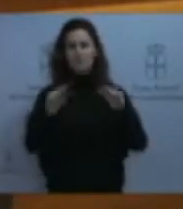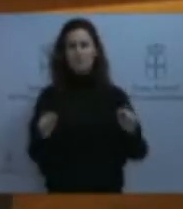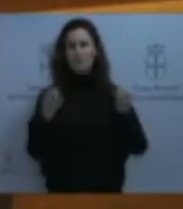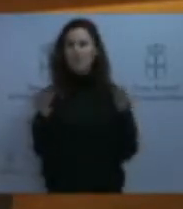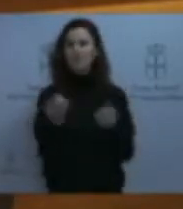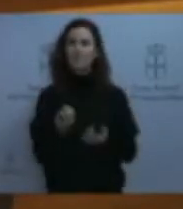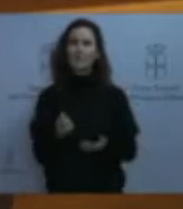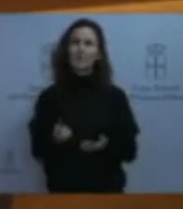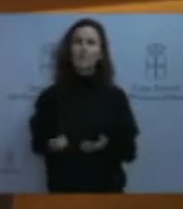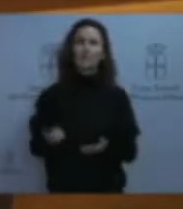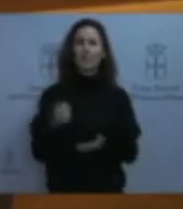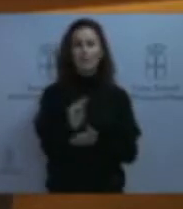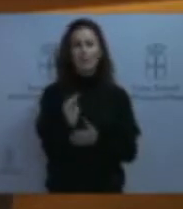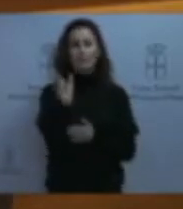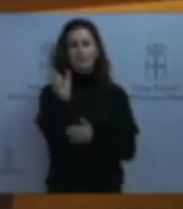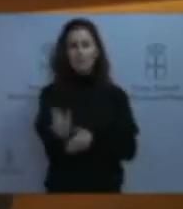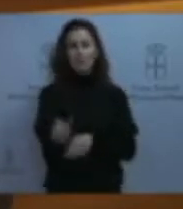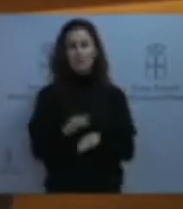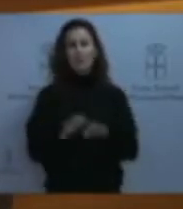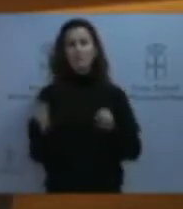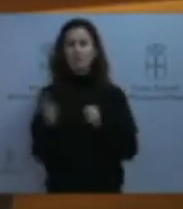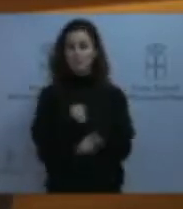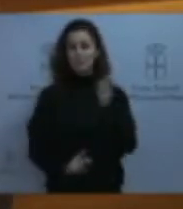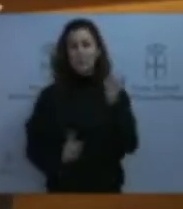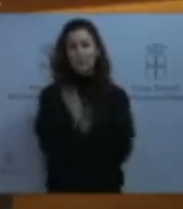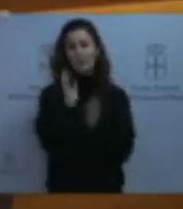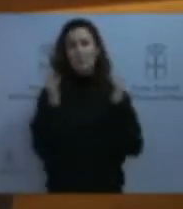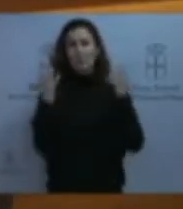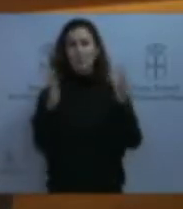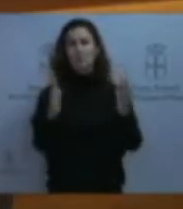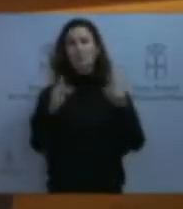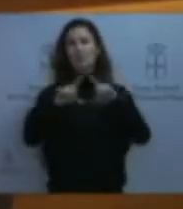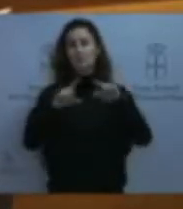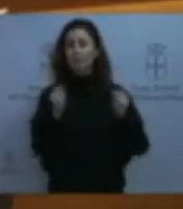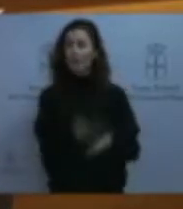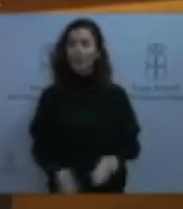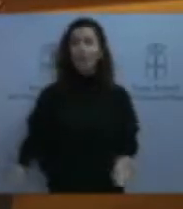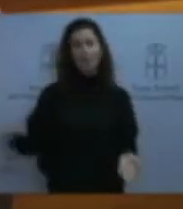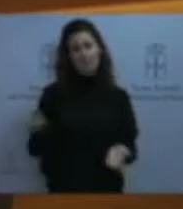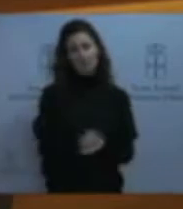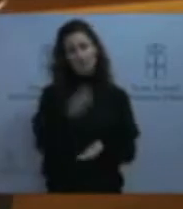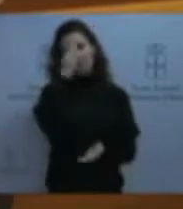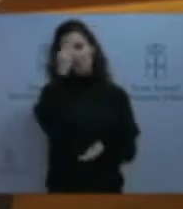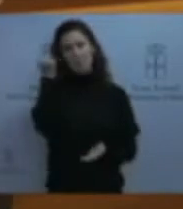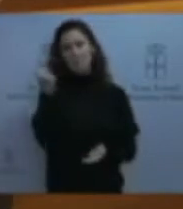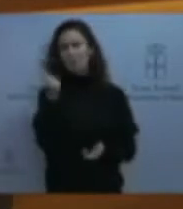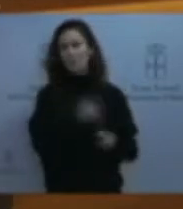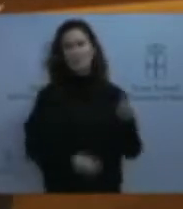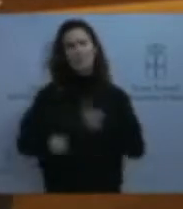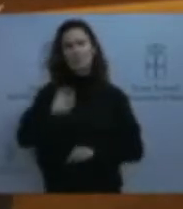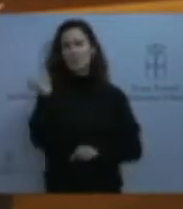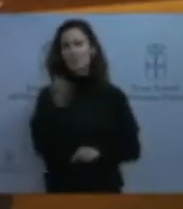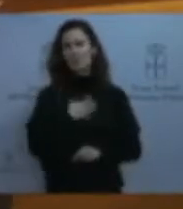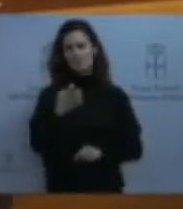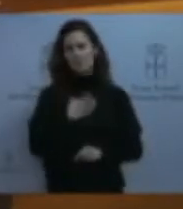una inversión comprometida con la prevención de los incendios forestales en Asturias. No vuelvan a olvidarse de este grave problema. Pero,